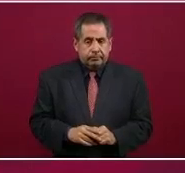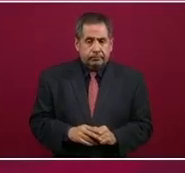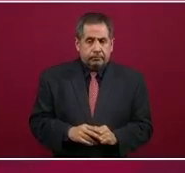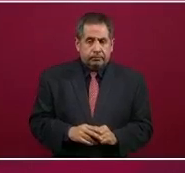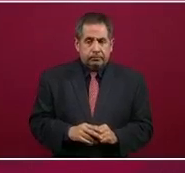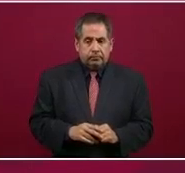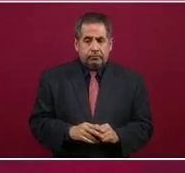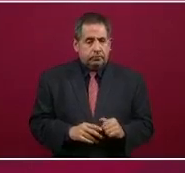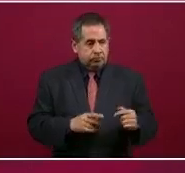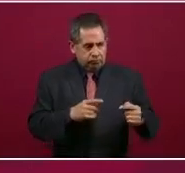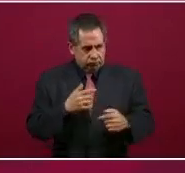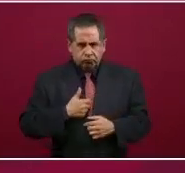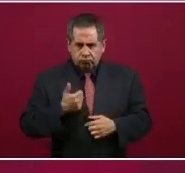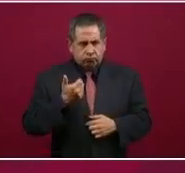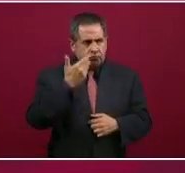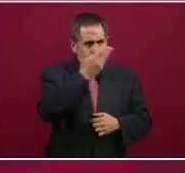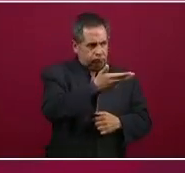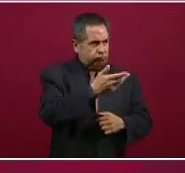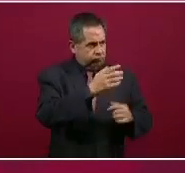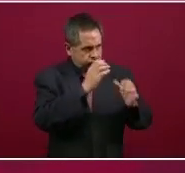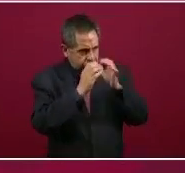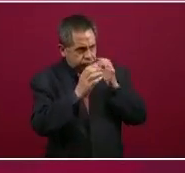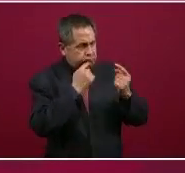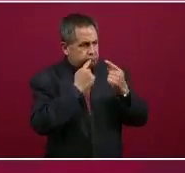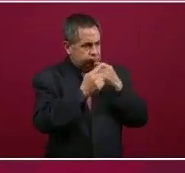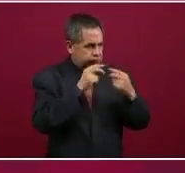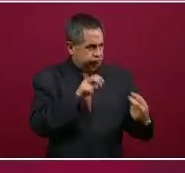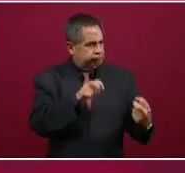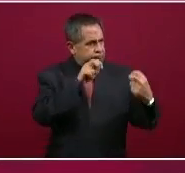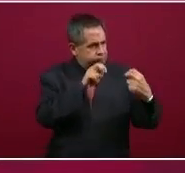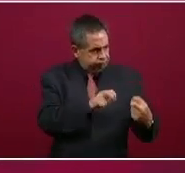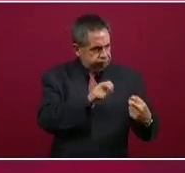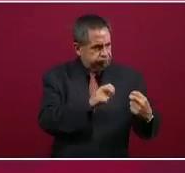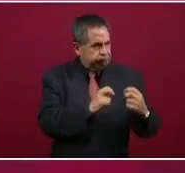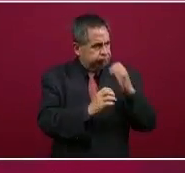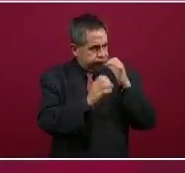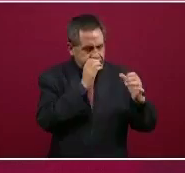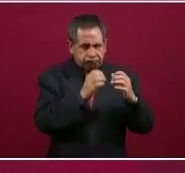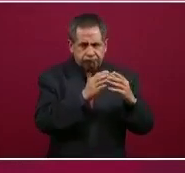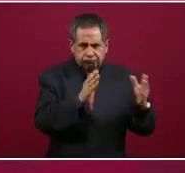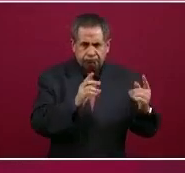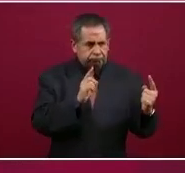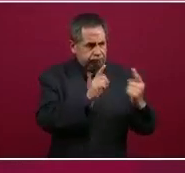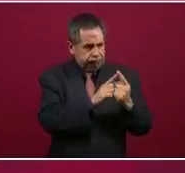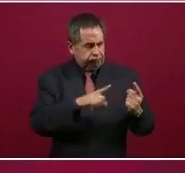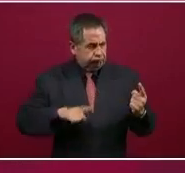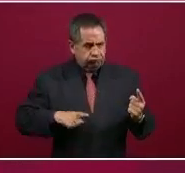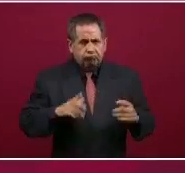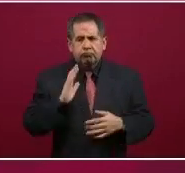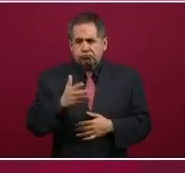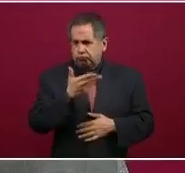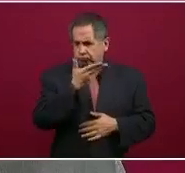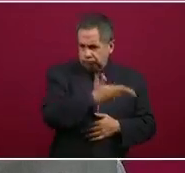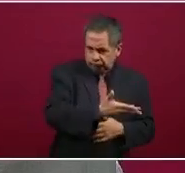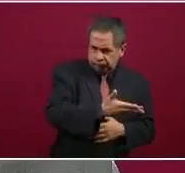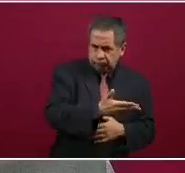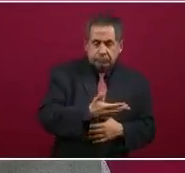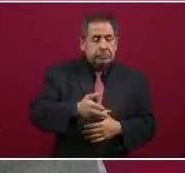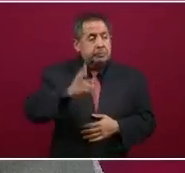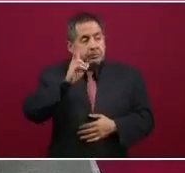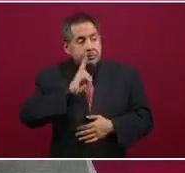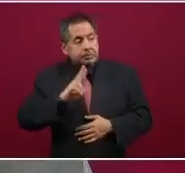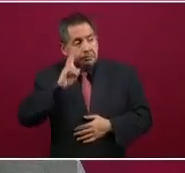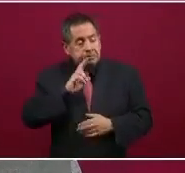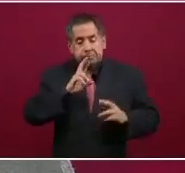esta solicitud de diálogo, de comunicación con el gobierno de Estados Unidos. A partir de ahí